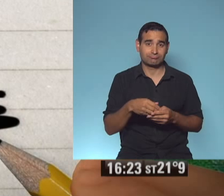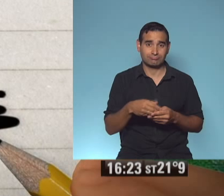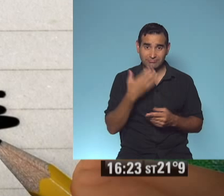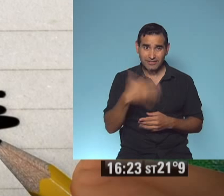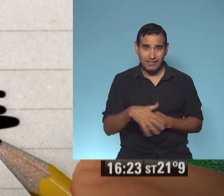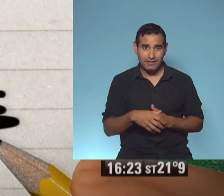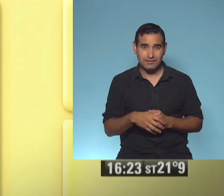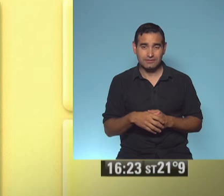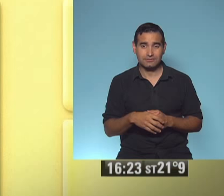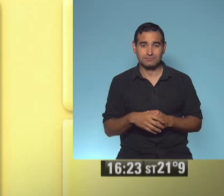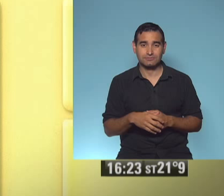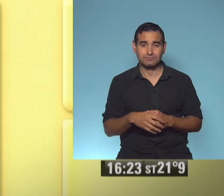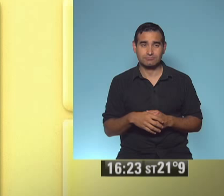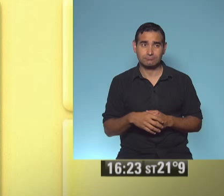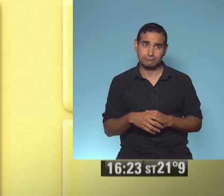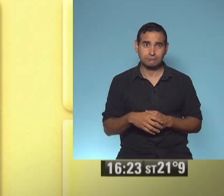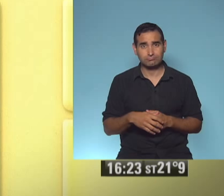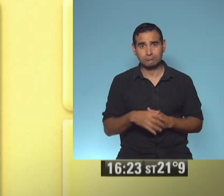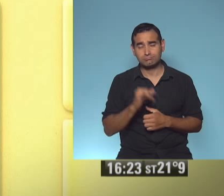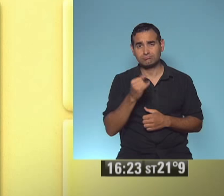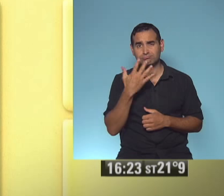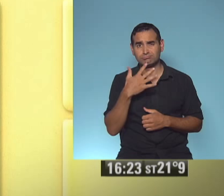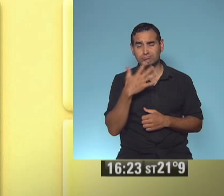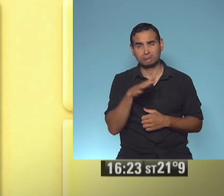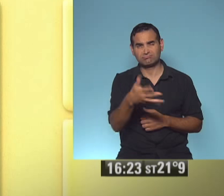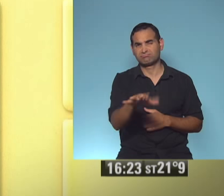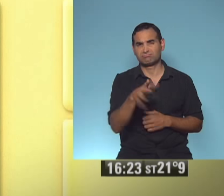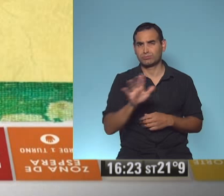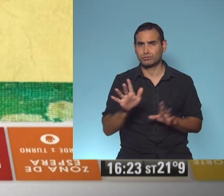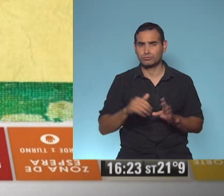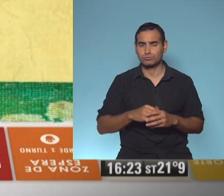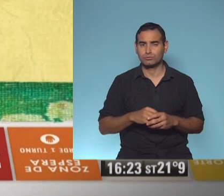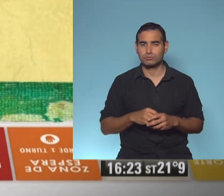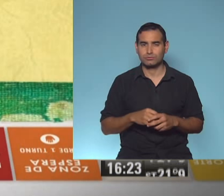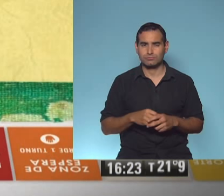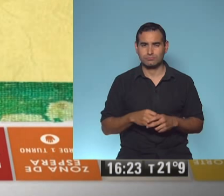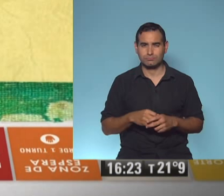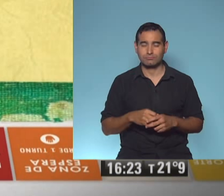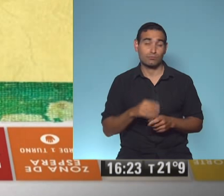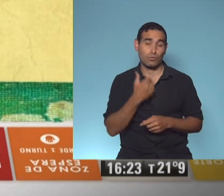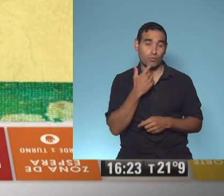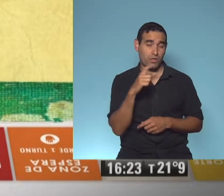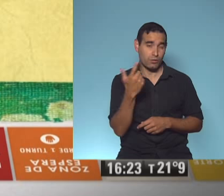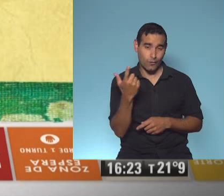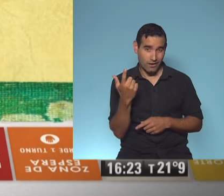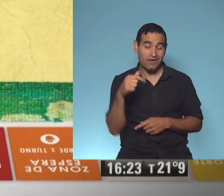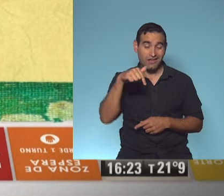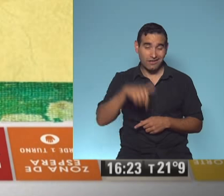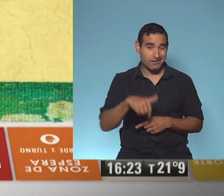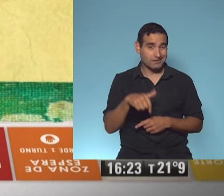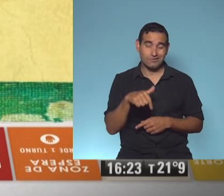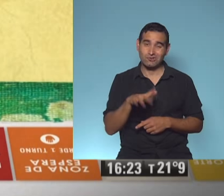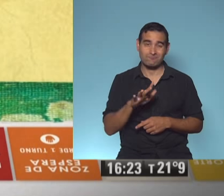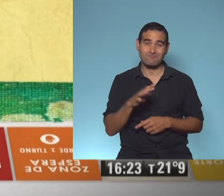¿Entendés? Sí, va, más o menos. No hay dudas. Este es un caso